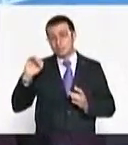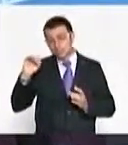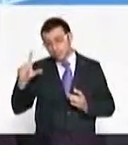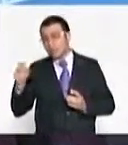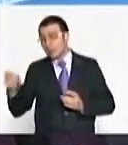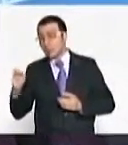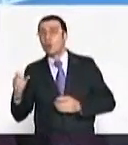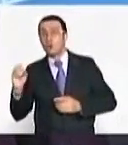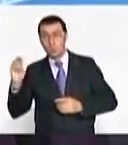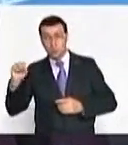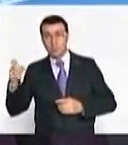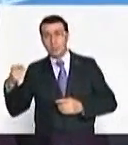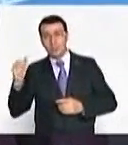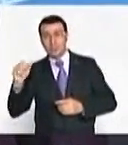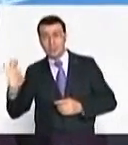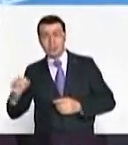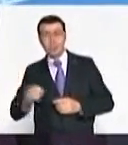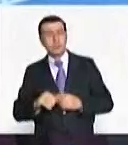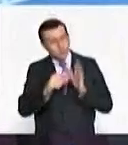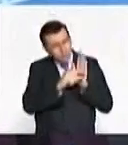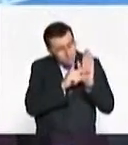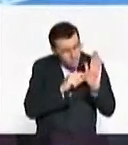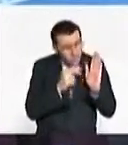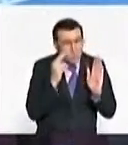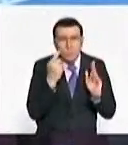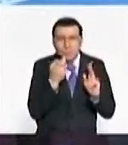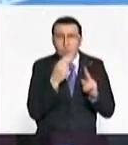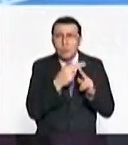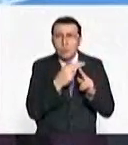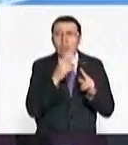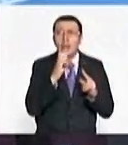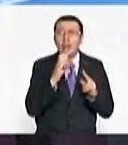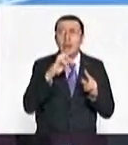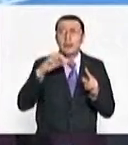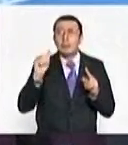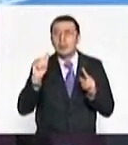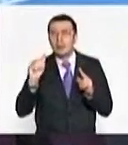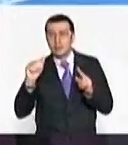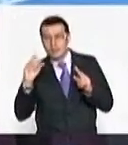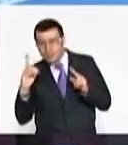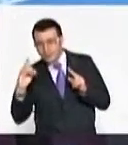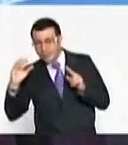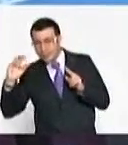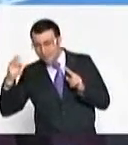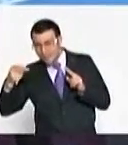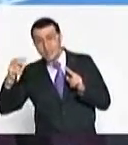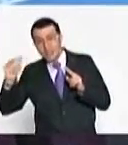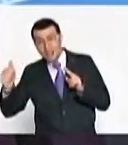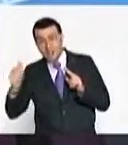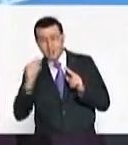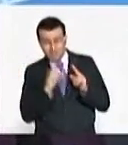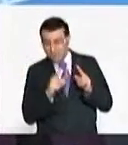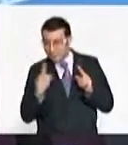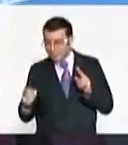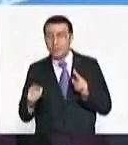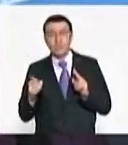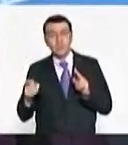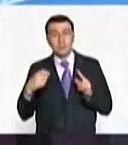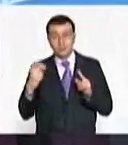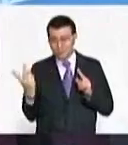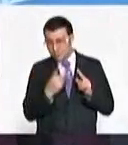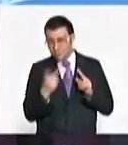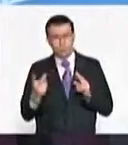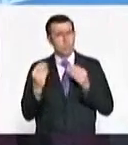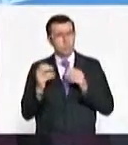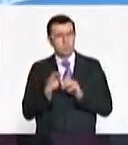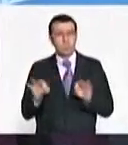estar separados en EPA, si lo tienen en la casa pueden revisarlo, y DHA. ¿Ya? Esos son los principales dos ácidos omega 3 y cada uno o